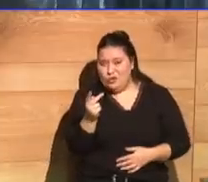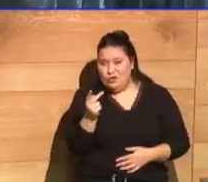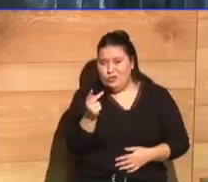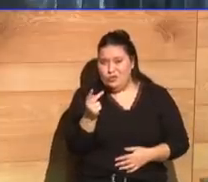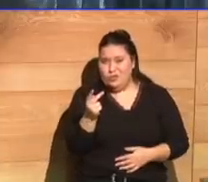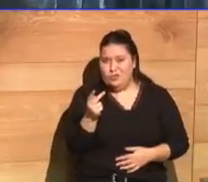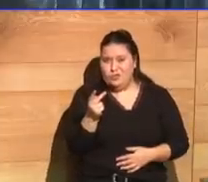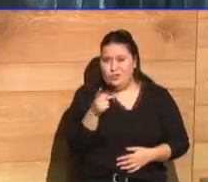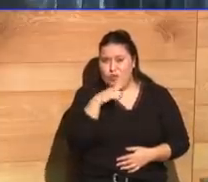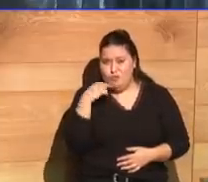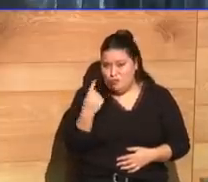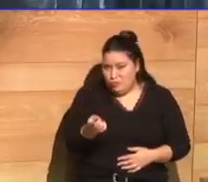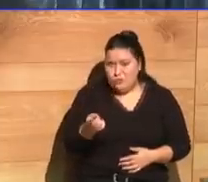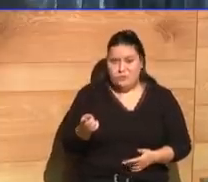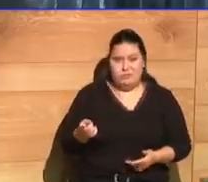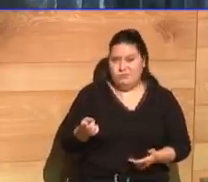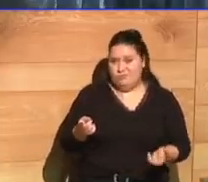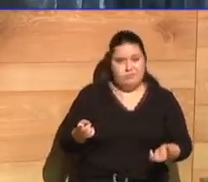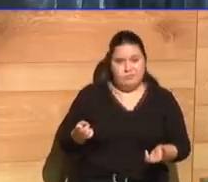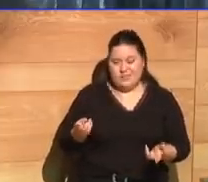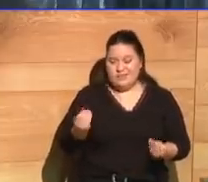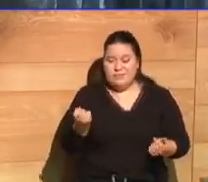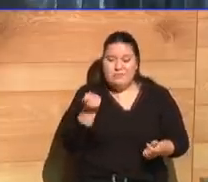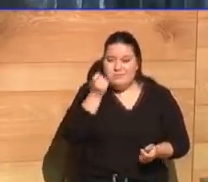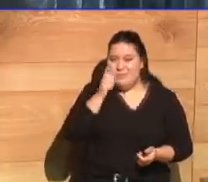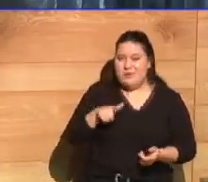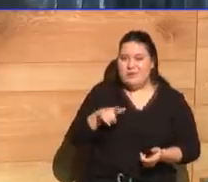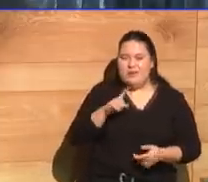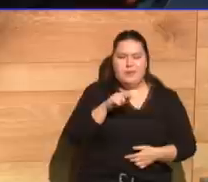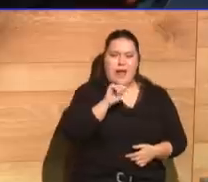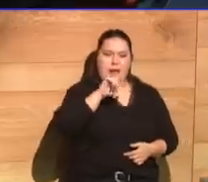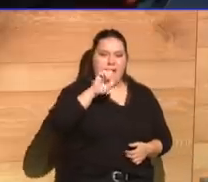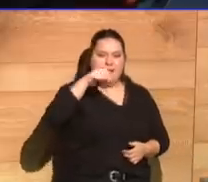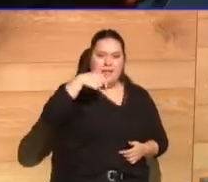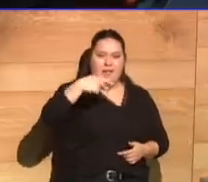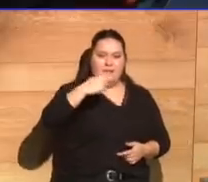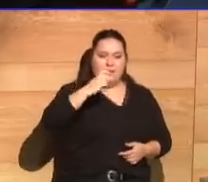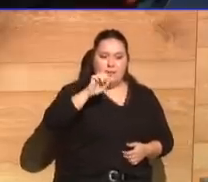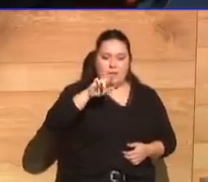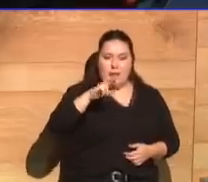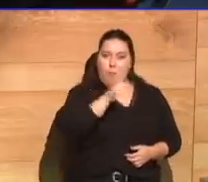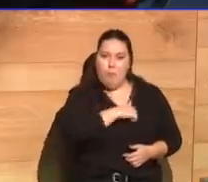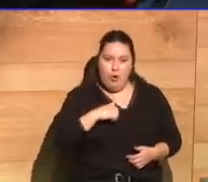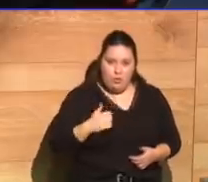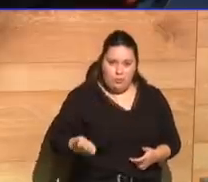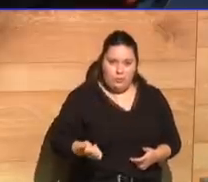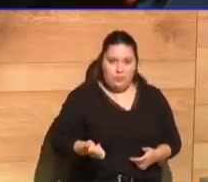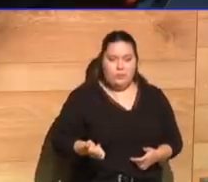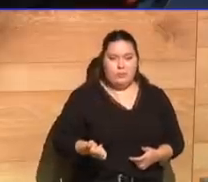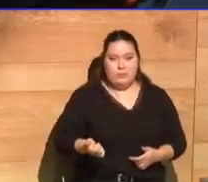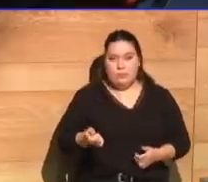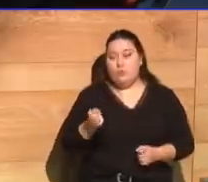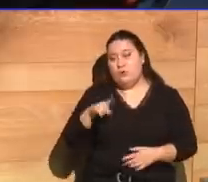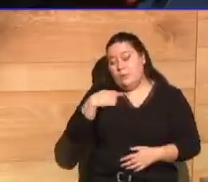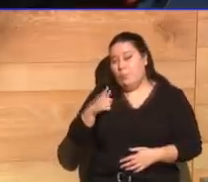ascendencia rusa, con cierta pinta de... Alexander era polaco, ¿no? El padre. Vale. El patriarca es polaco, creo. Pero bueno, sí. Igual su